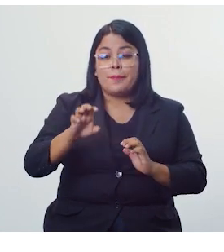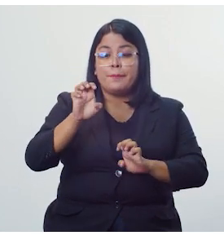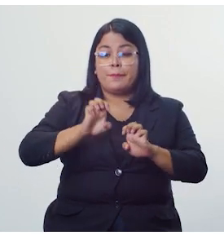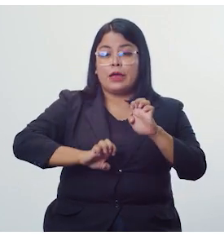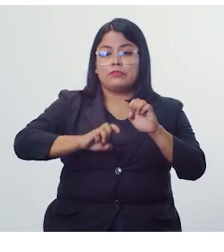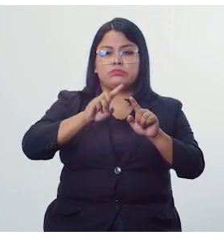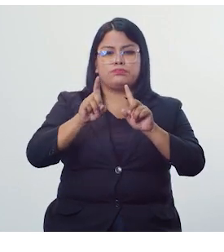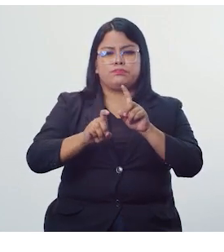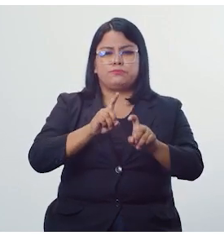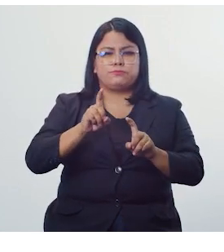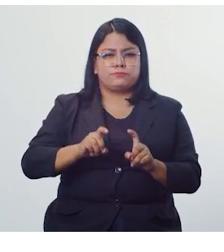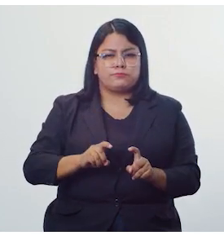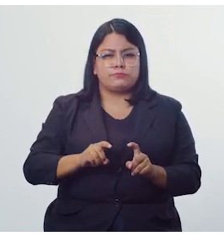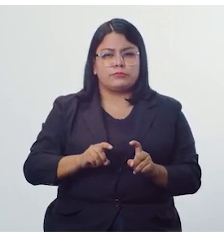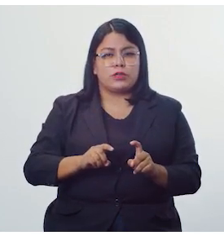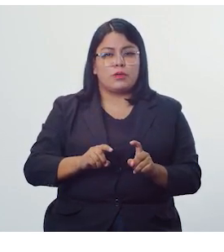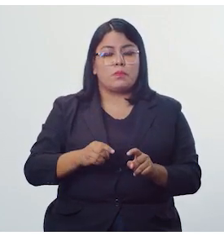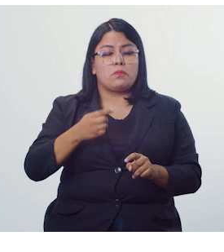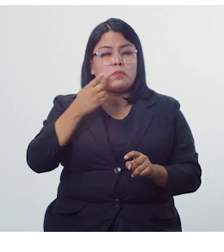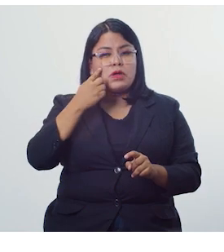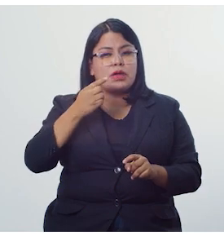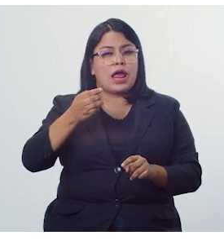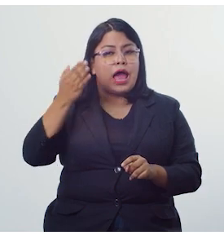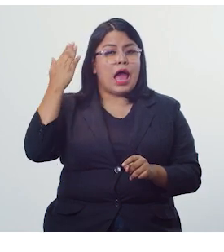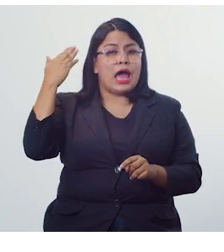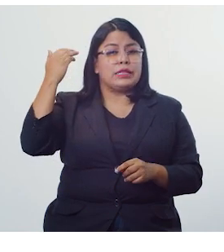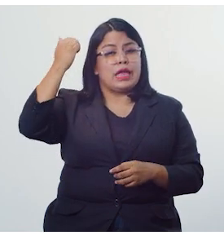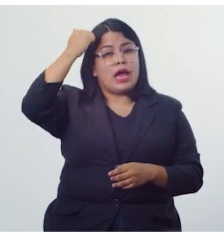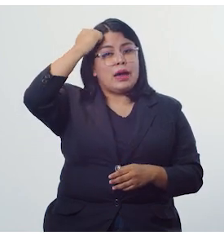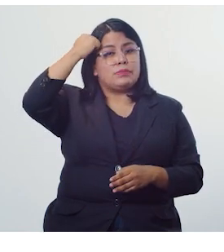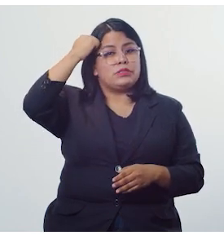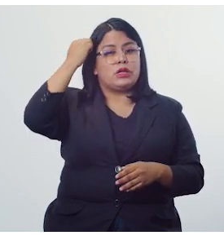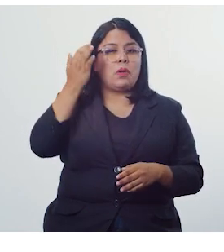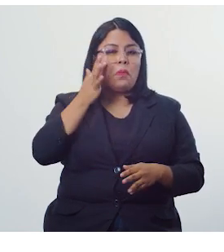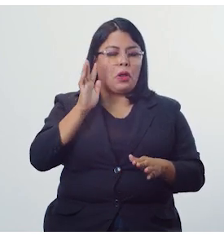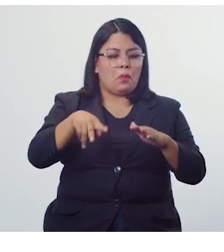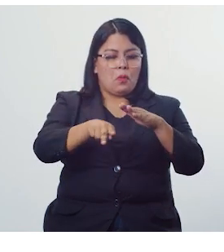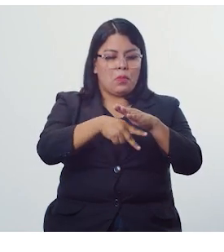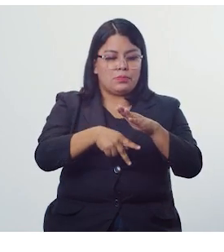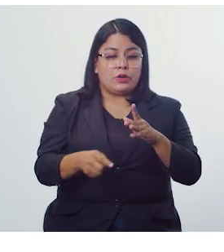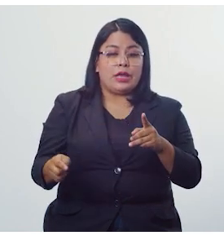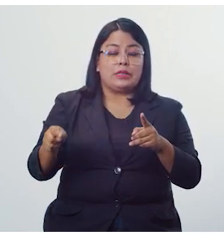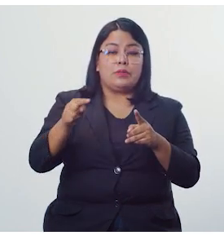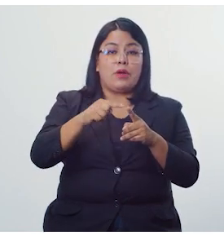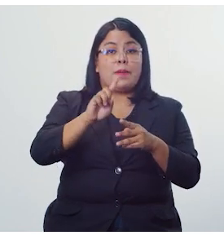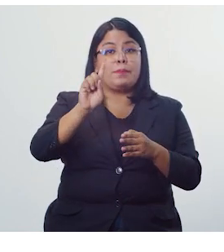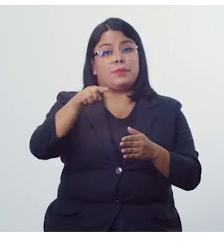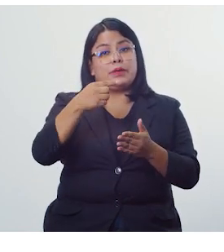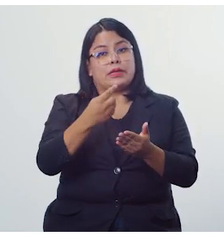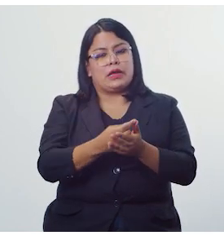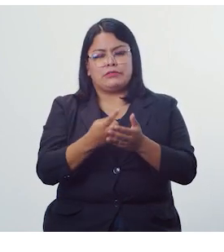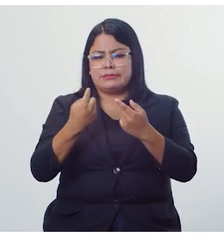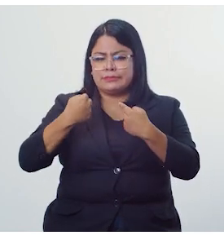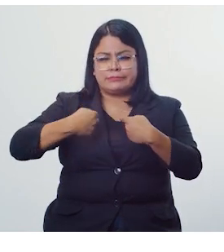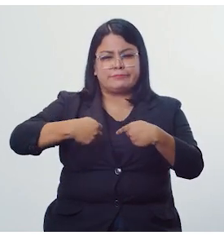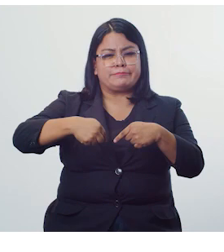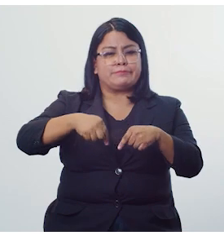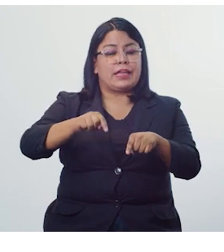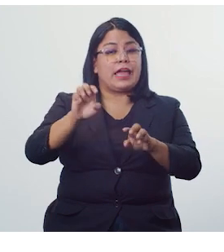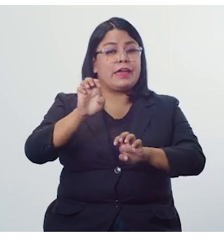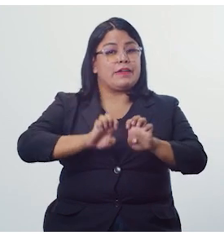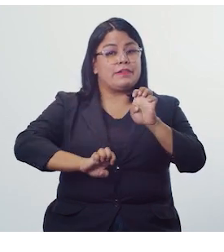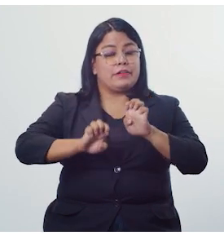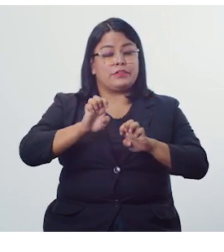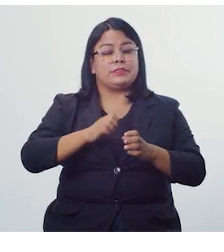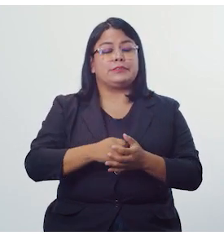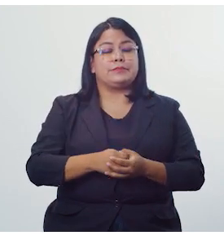una evaluación diagnóstica de cómo vienen los niños de la parvularia a primer grado. Y constantemente se tiene que hacer una